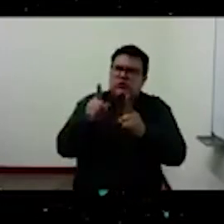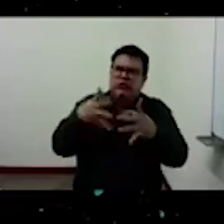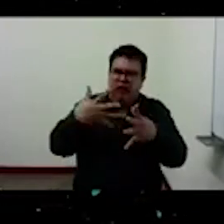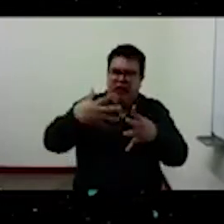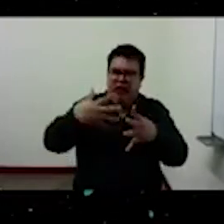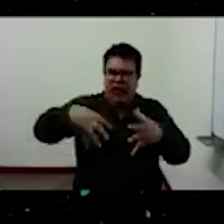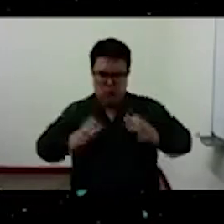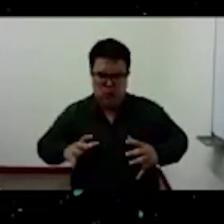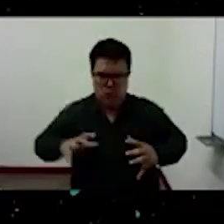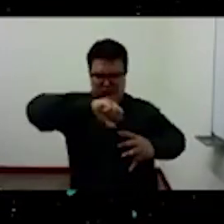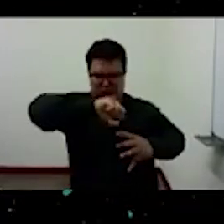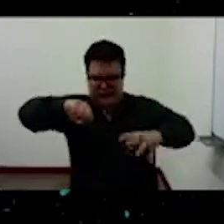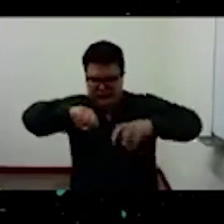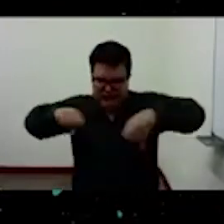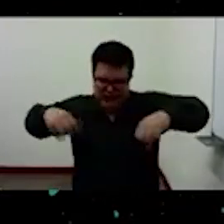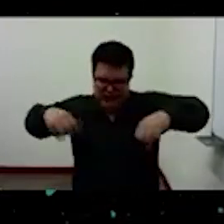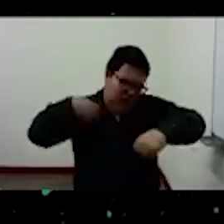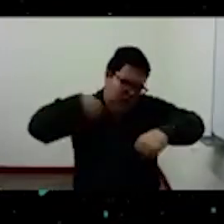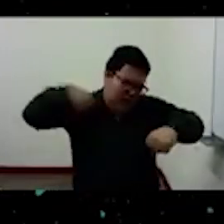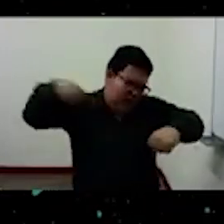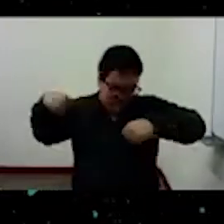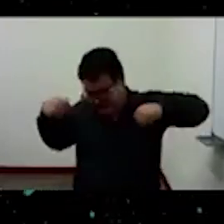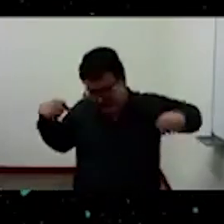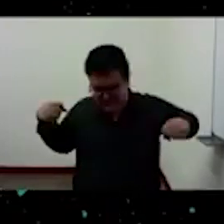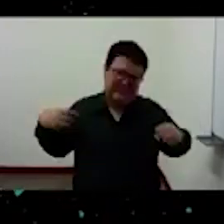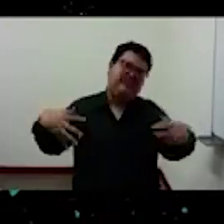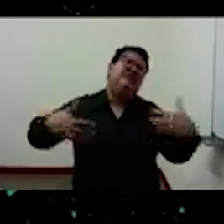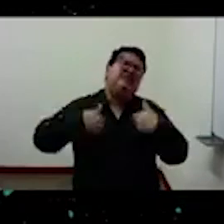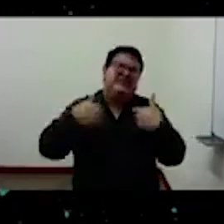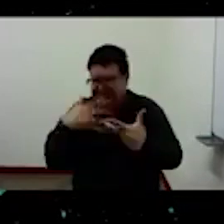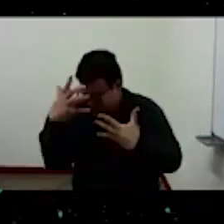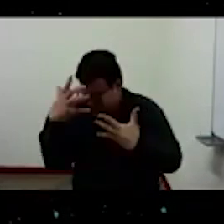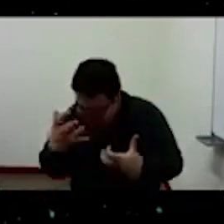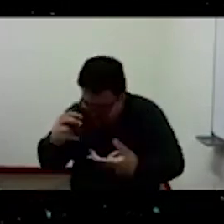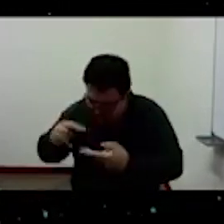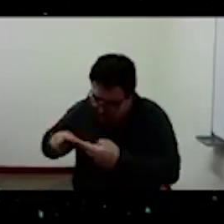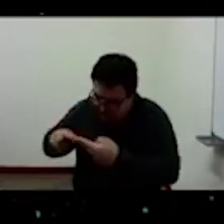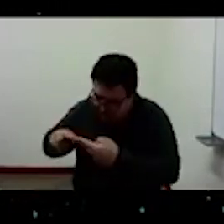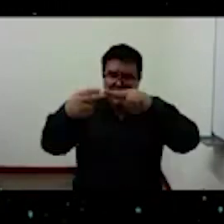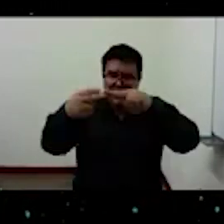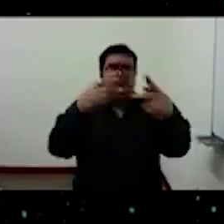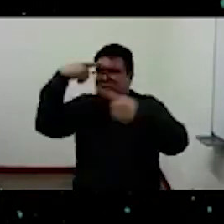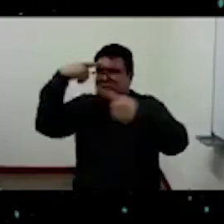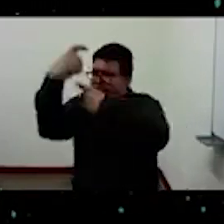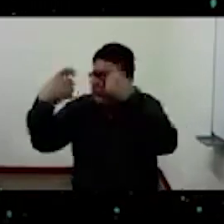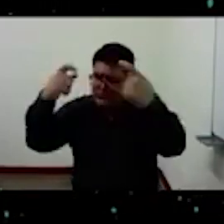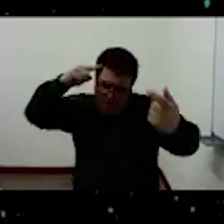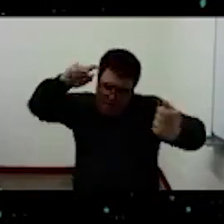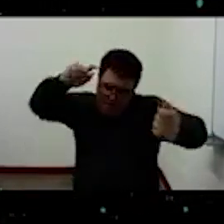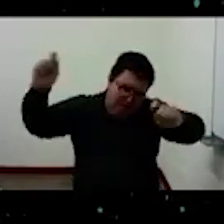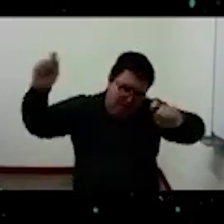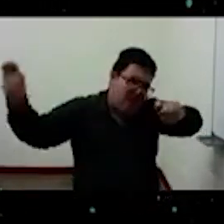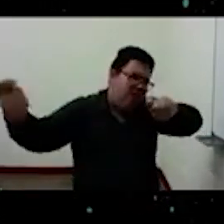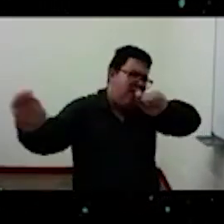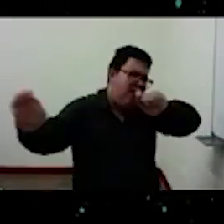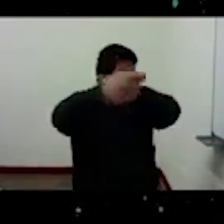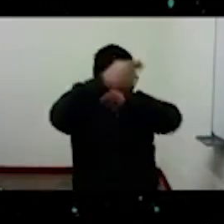descuartizamiento, el verdadero martirio dionisiaco, puede ser asimilado a una metamorfosis en el aire,